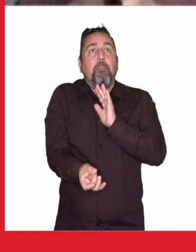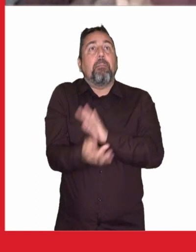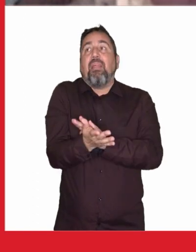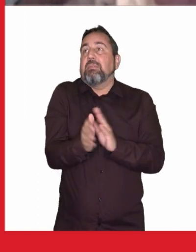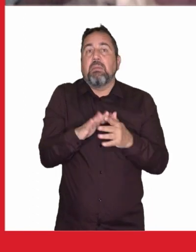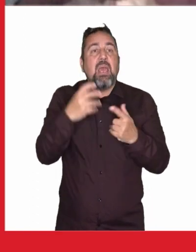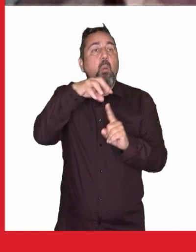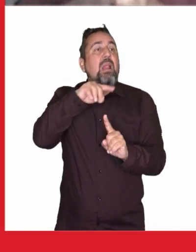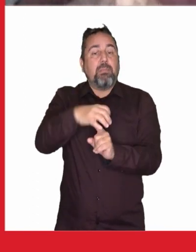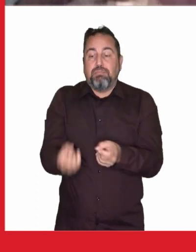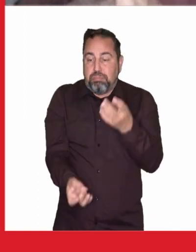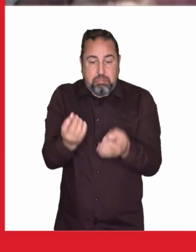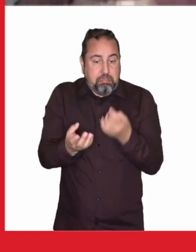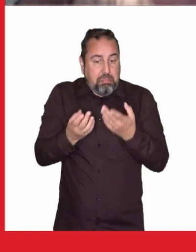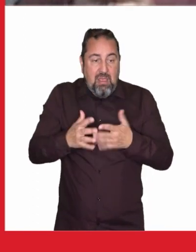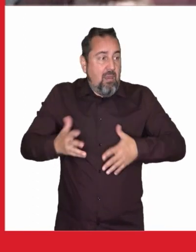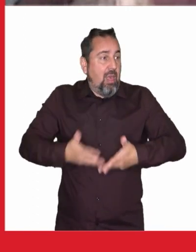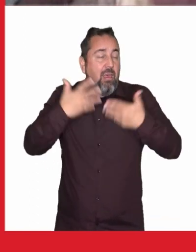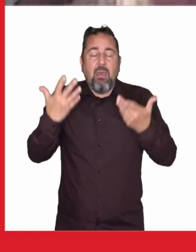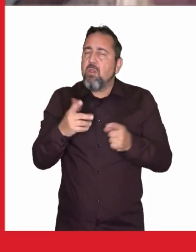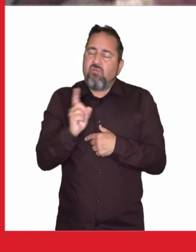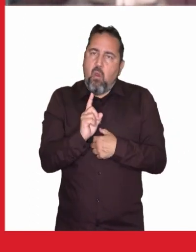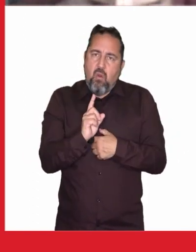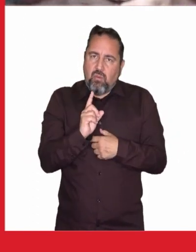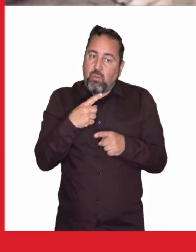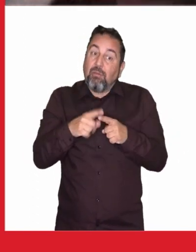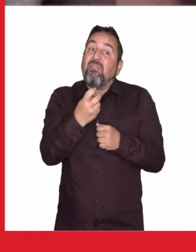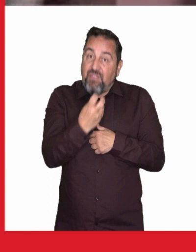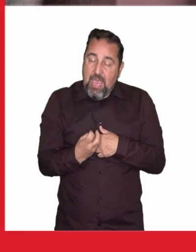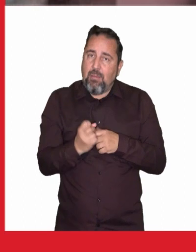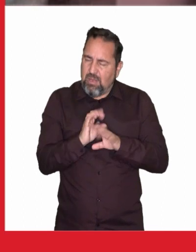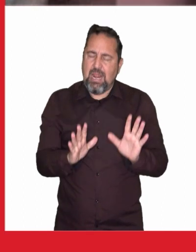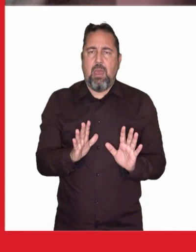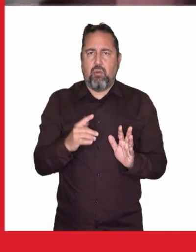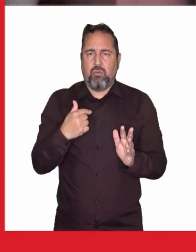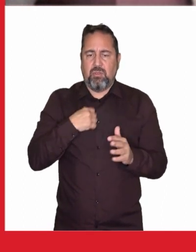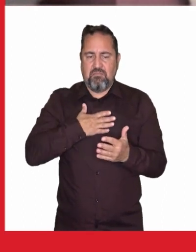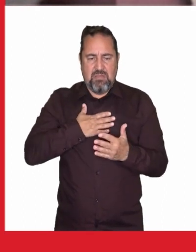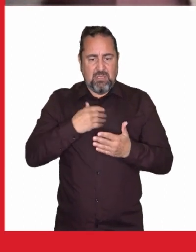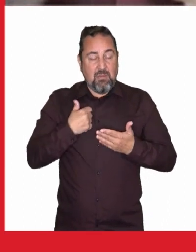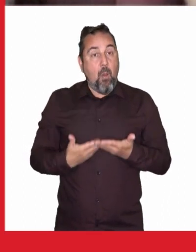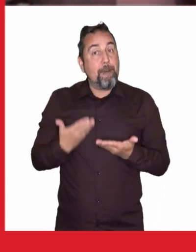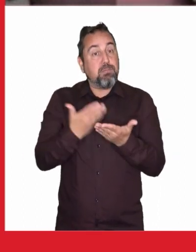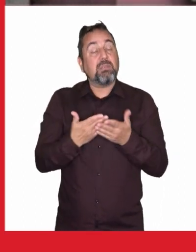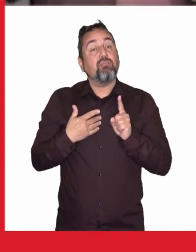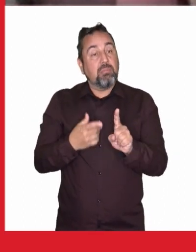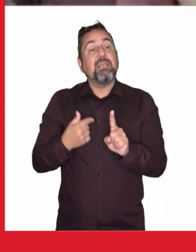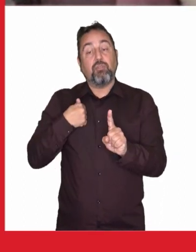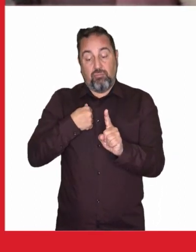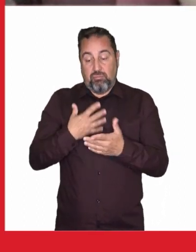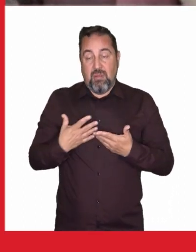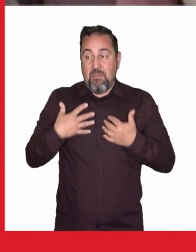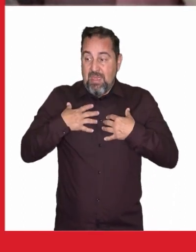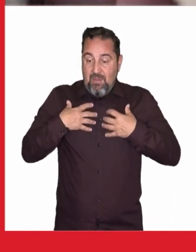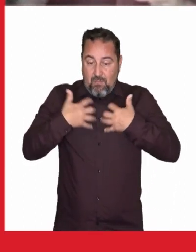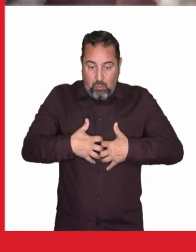Es decir, los ingresos no aparecen de la nada como champiñones. No surgen de lo etéreo. Vienen de algo muy claro, que es qué parte de mi